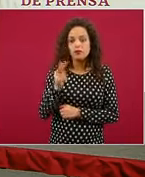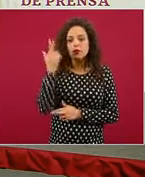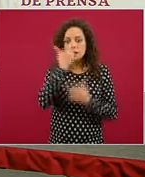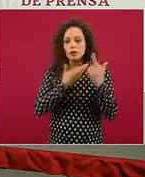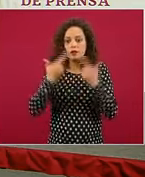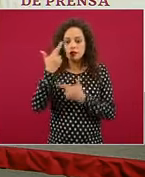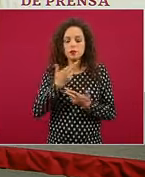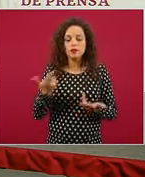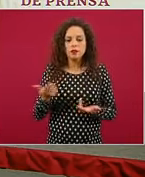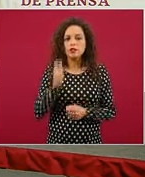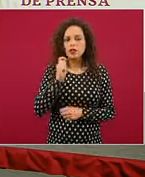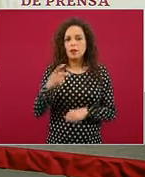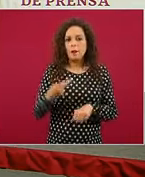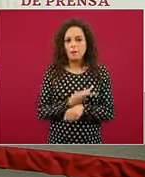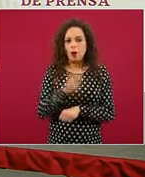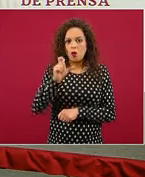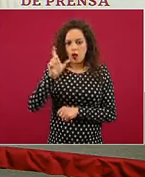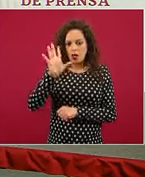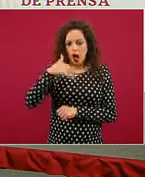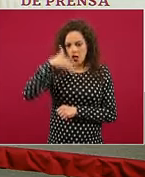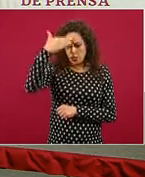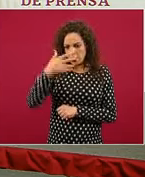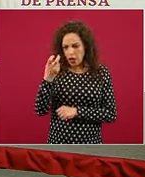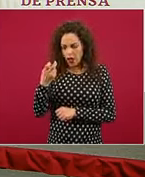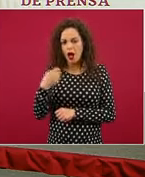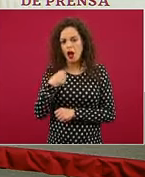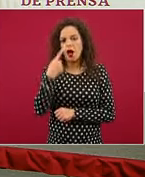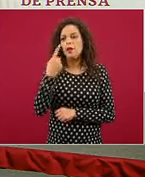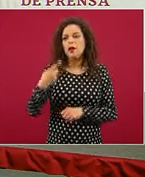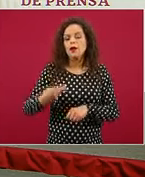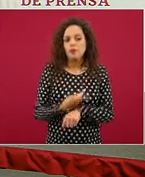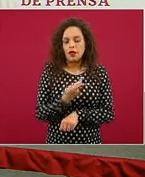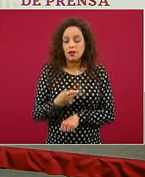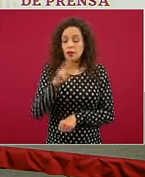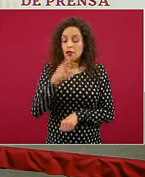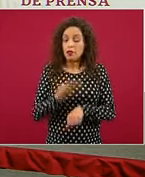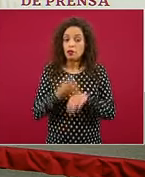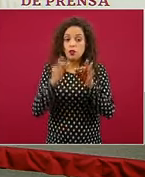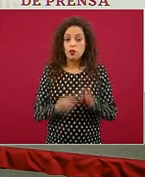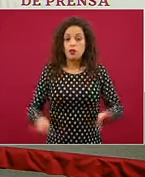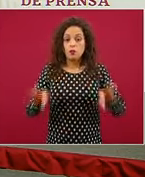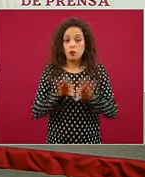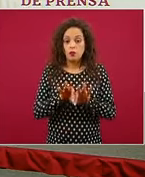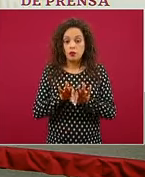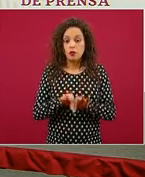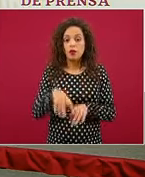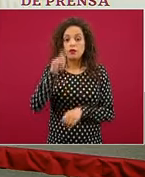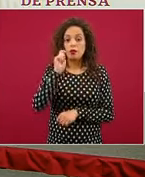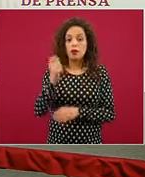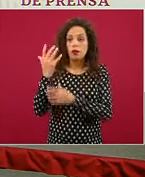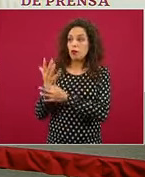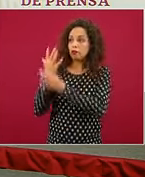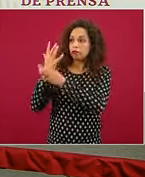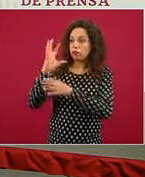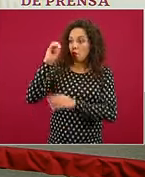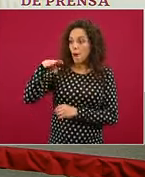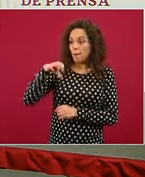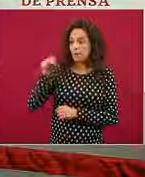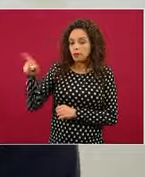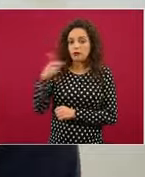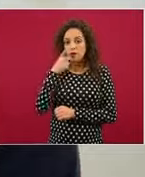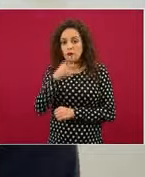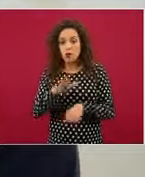tuvimos conocimiento de la misma. Muy importante conocer cuál ha sido la posición de la OMS, dado que la Organización Mundial de la Salud es